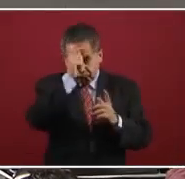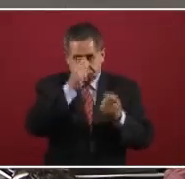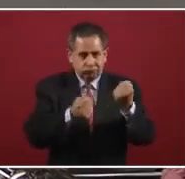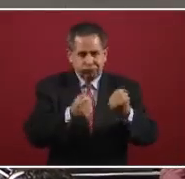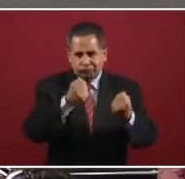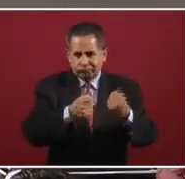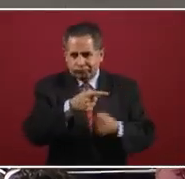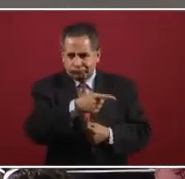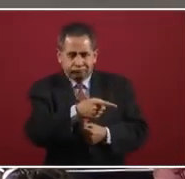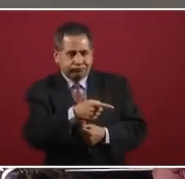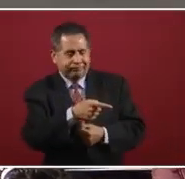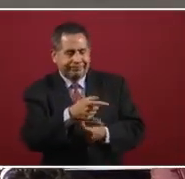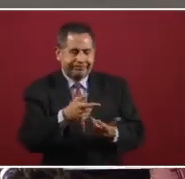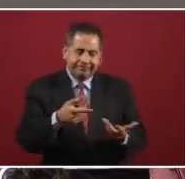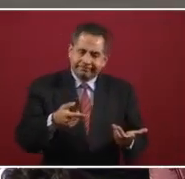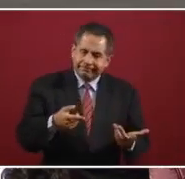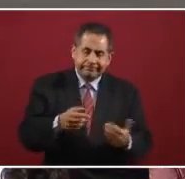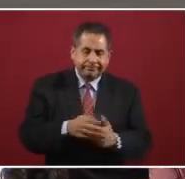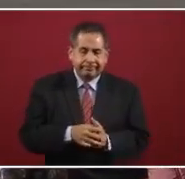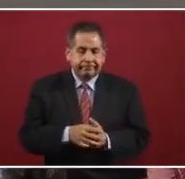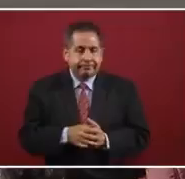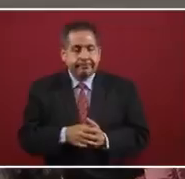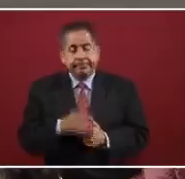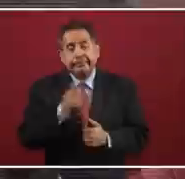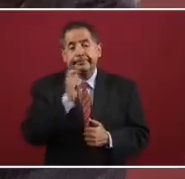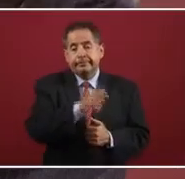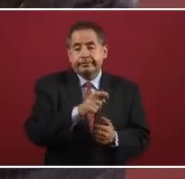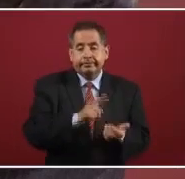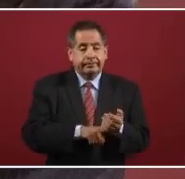que se les debe de